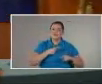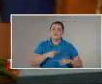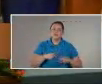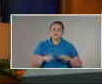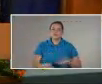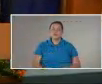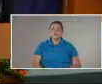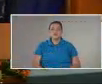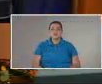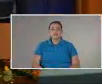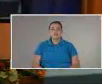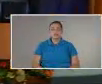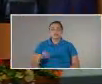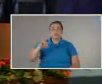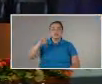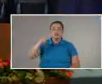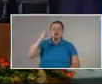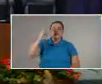en vida.